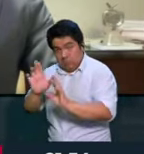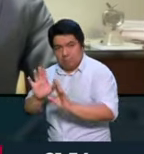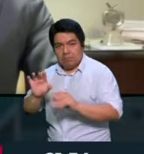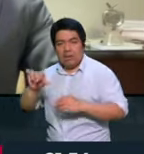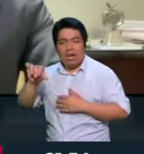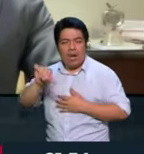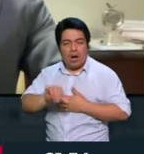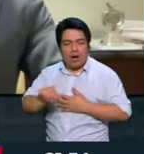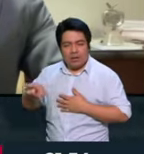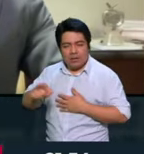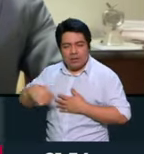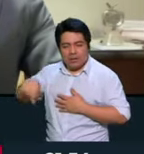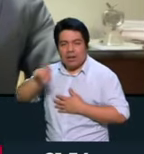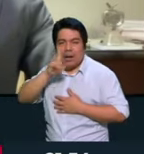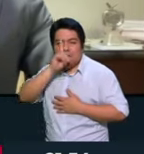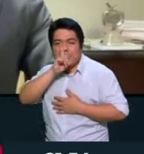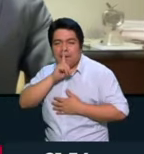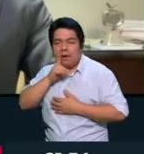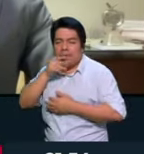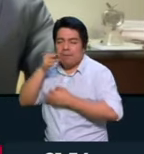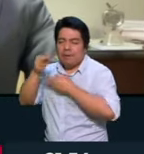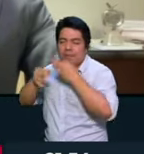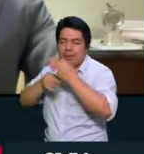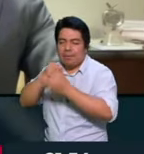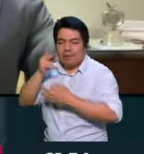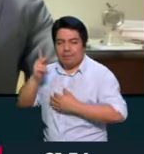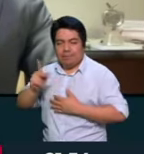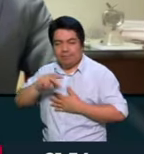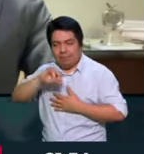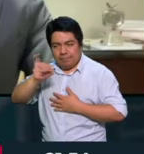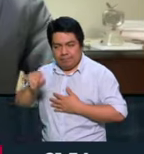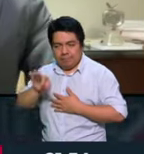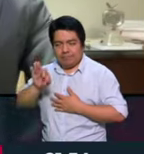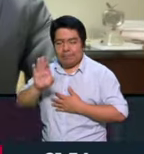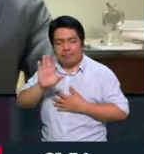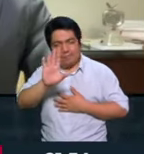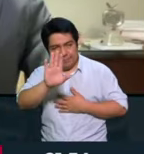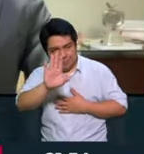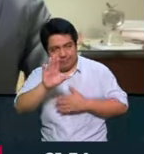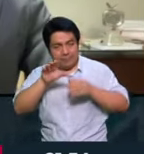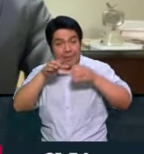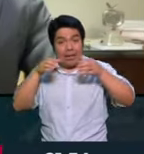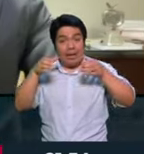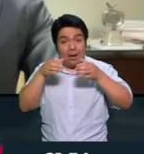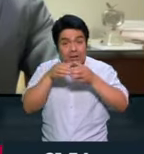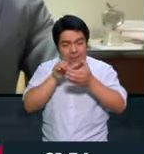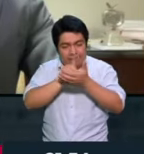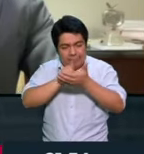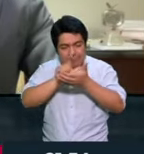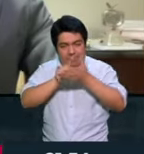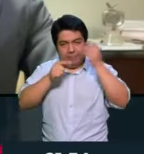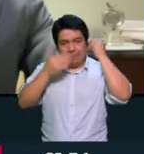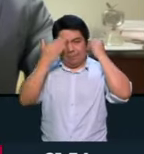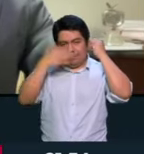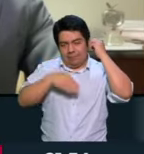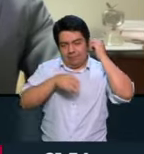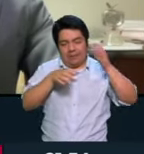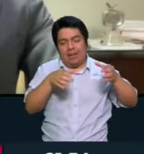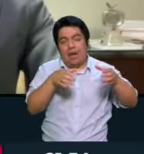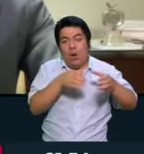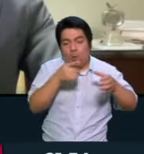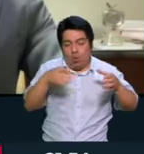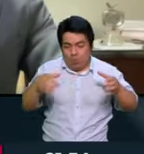de la narrativa y de la infodemia que se ha hecho en torno a la reforma judicial. A ver, el Congreso, el Legislativo, que es uno de los poderes de la Unión, que